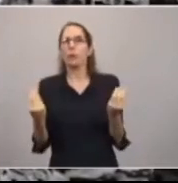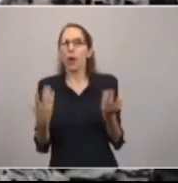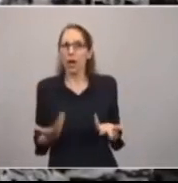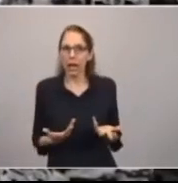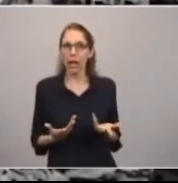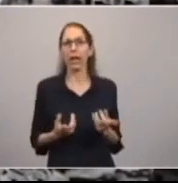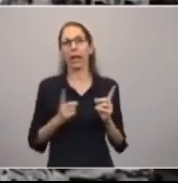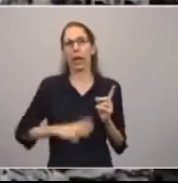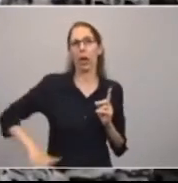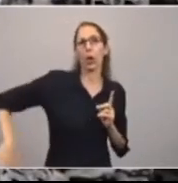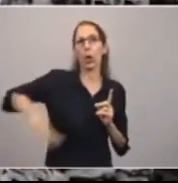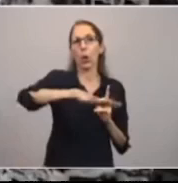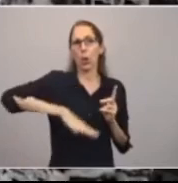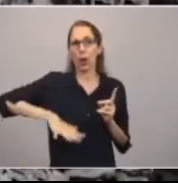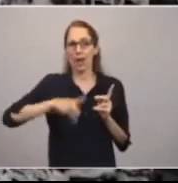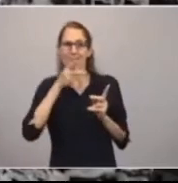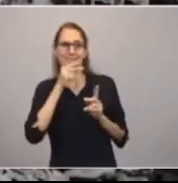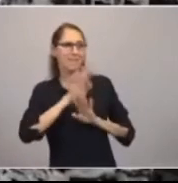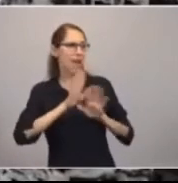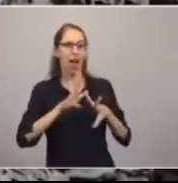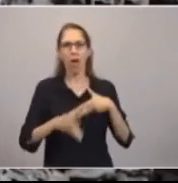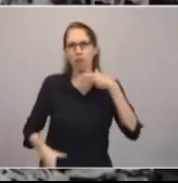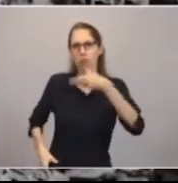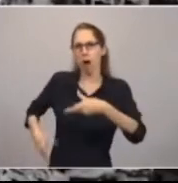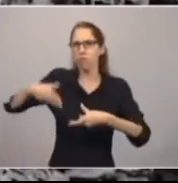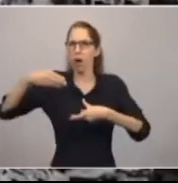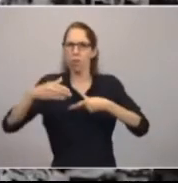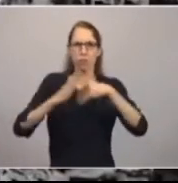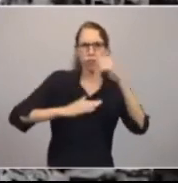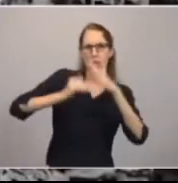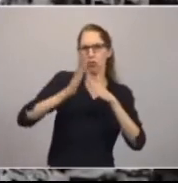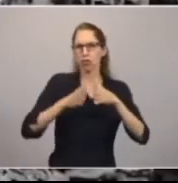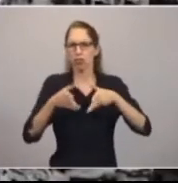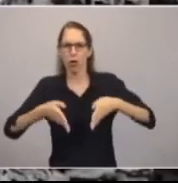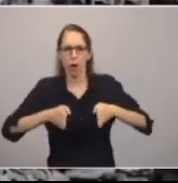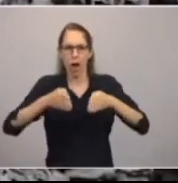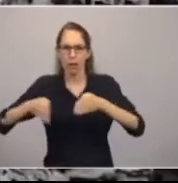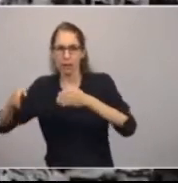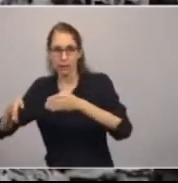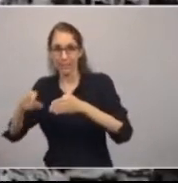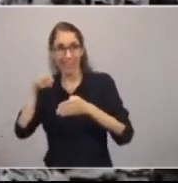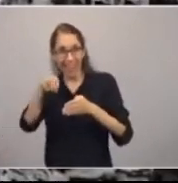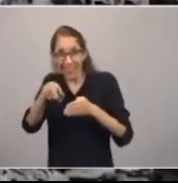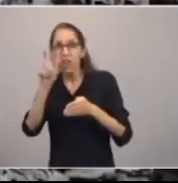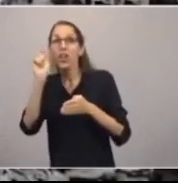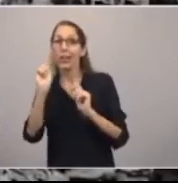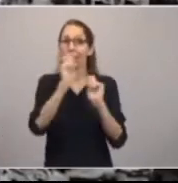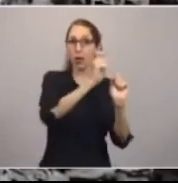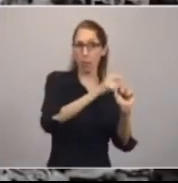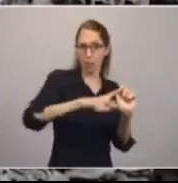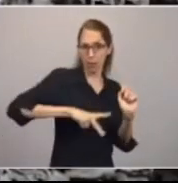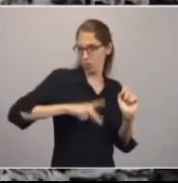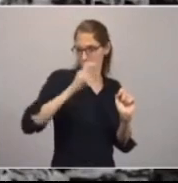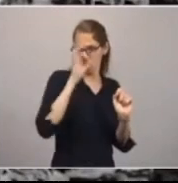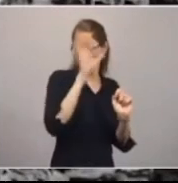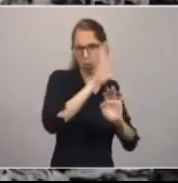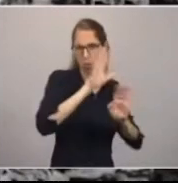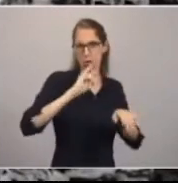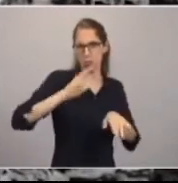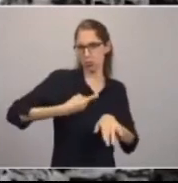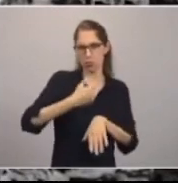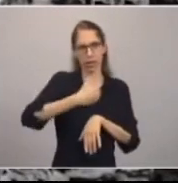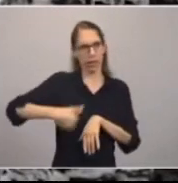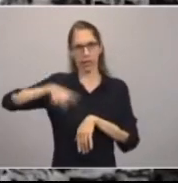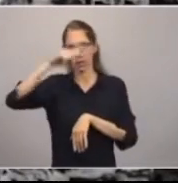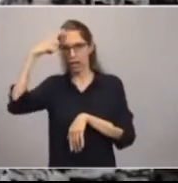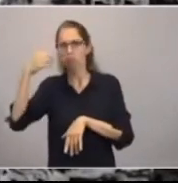Argentina funcionara, nunca lo va a poder hacer un privado a eso. Y está bien, cada uno tiene sus roles, sus funciones, sus obligaciones, sus responsabilidades,